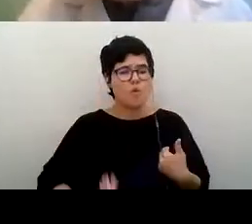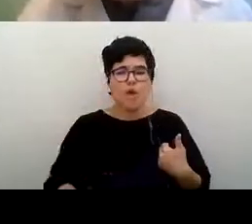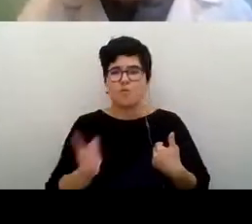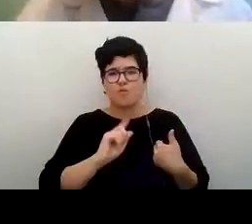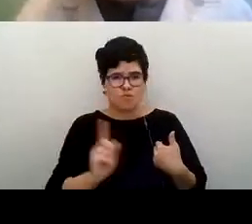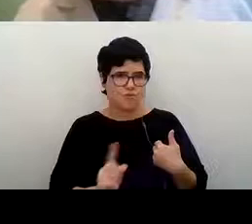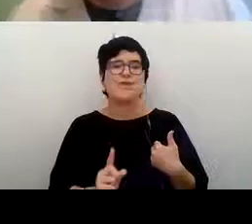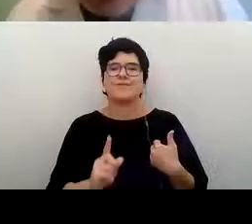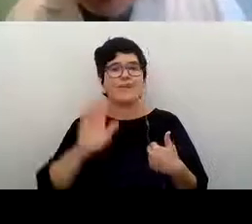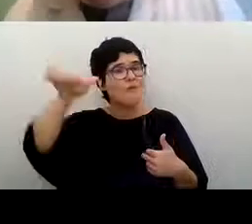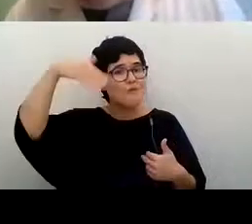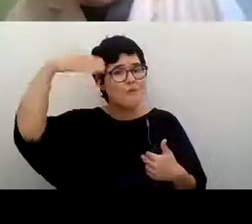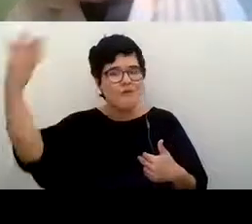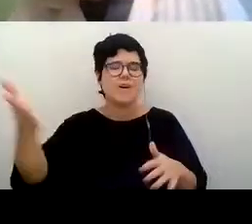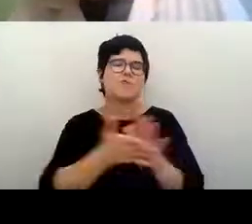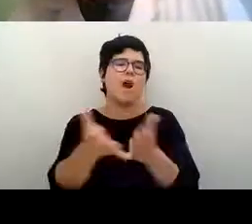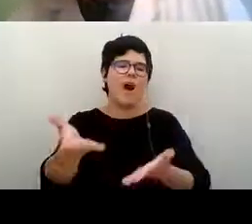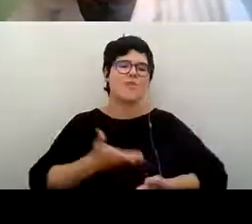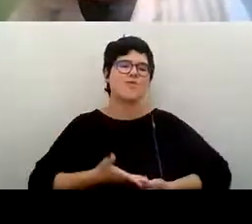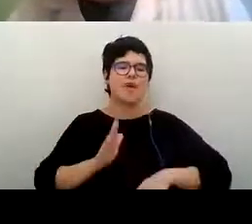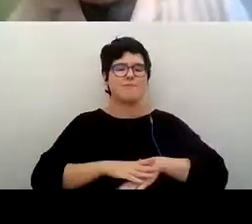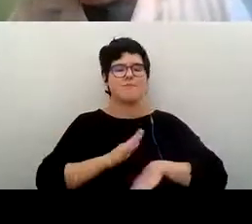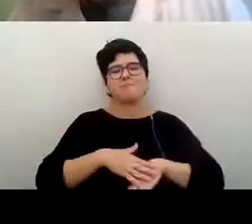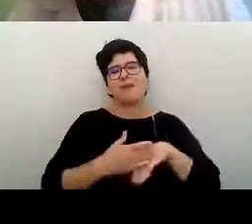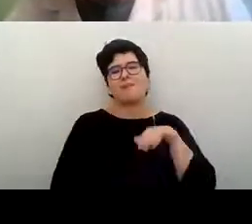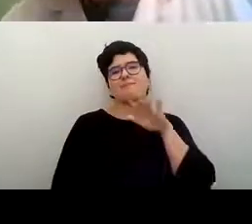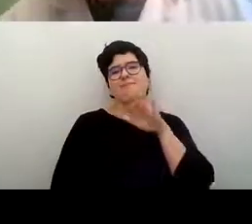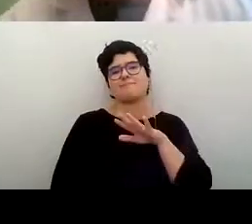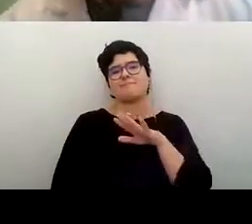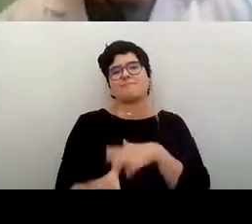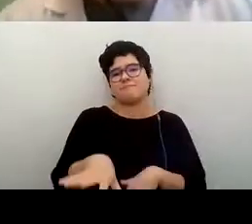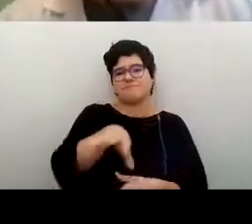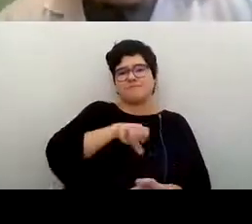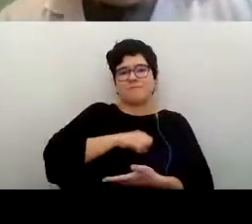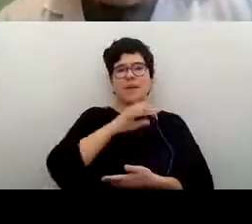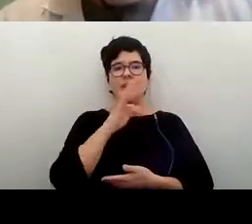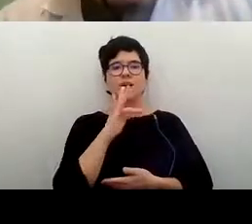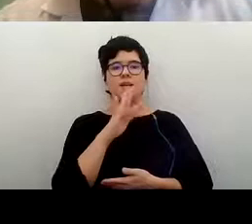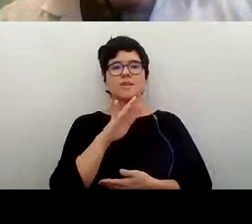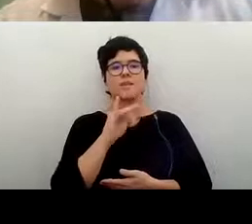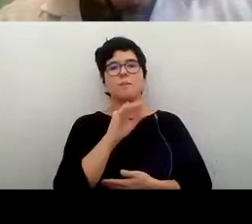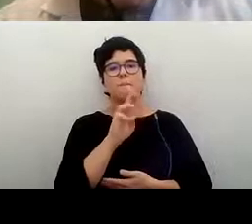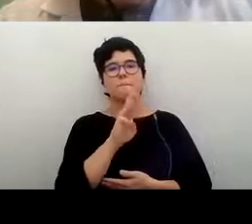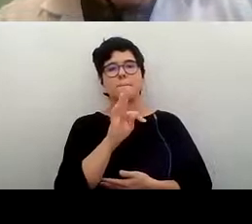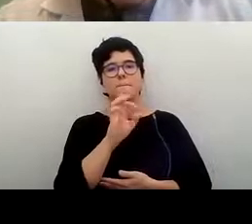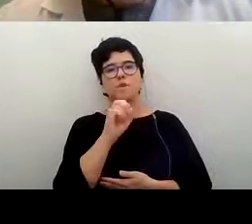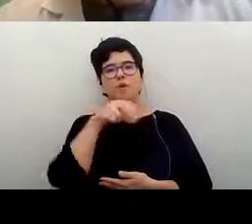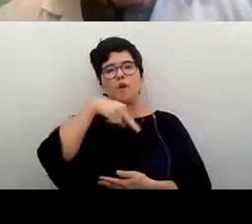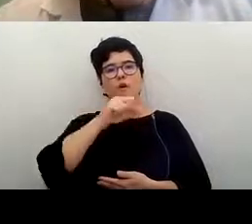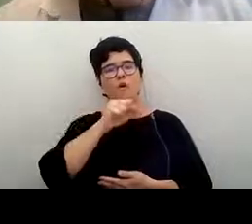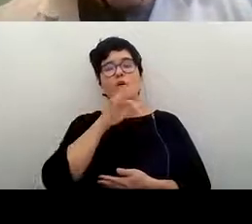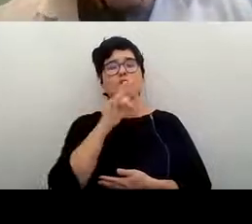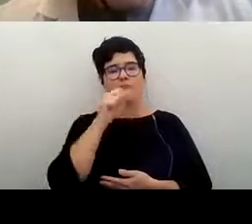conseguir triptófano y con ello activar toda la vía de la serotonina y de la melatonina.